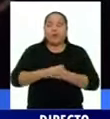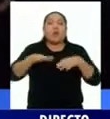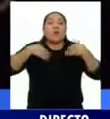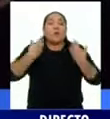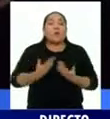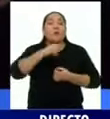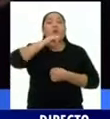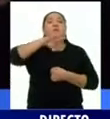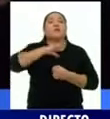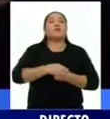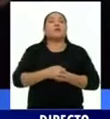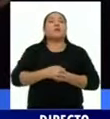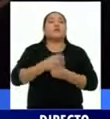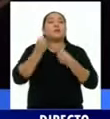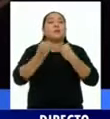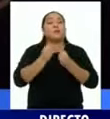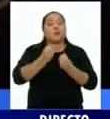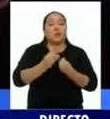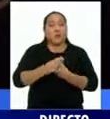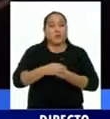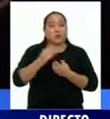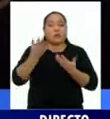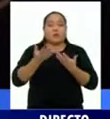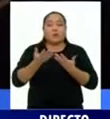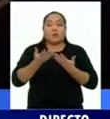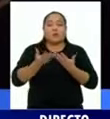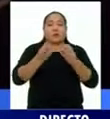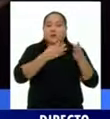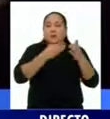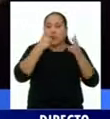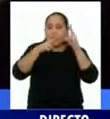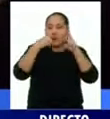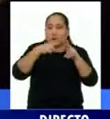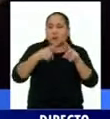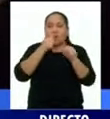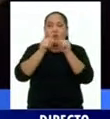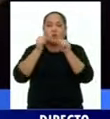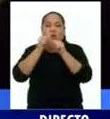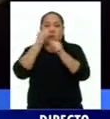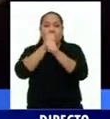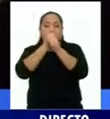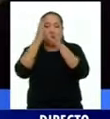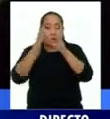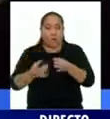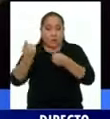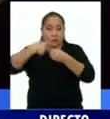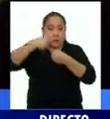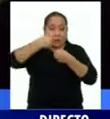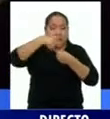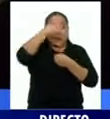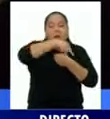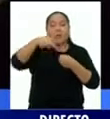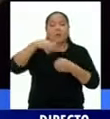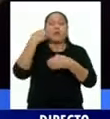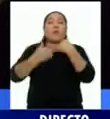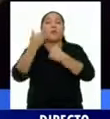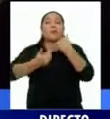dar cuenta es, como se ha dado, del número de trabajadores involucrados en los procesos